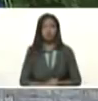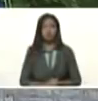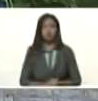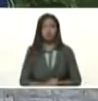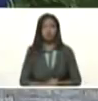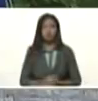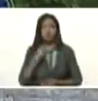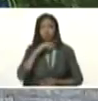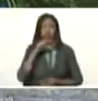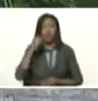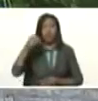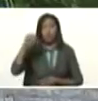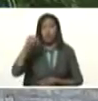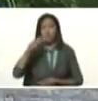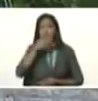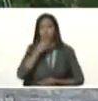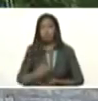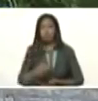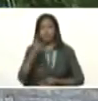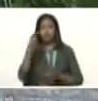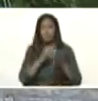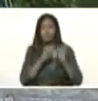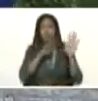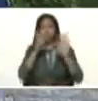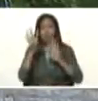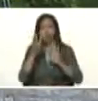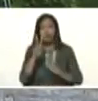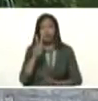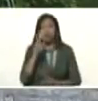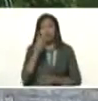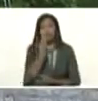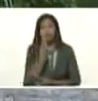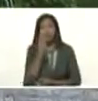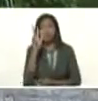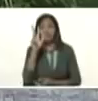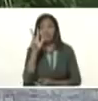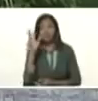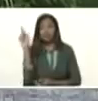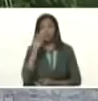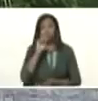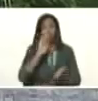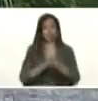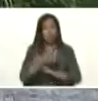Octubre, noviembre, diciembre de 2019, apenas quedan 3 meses,